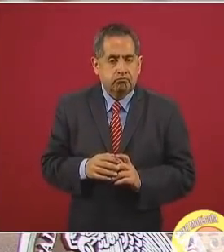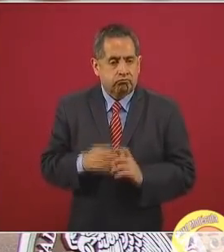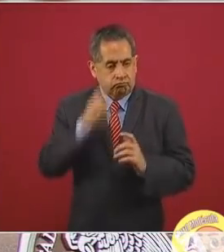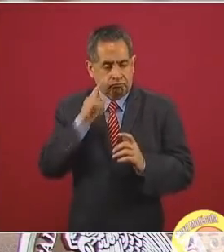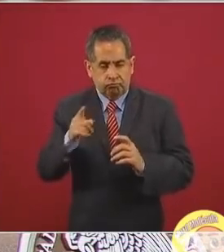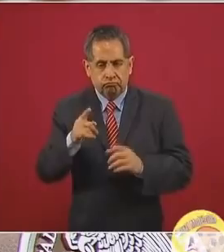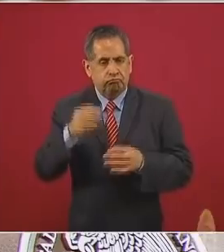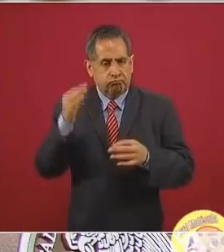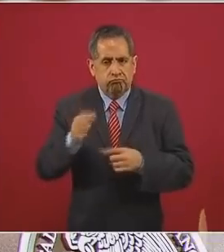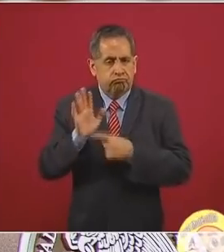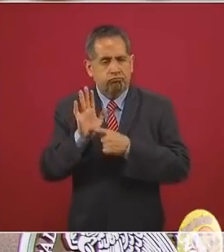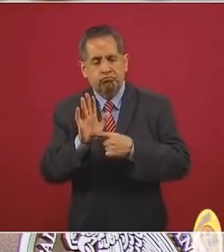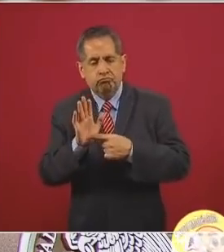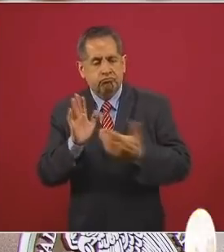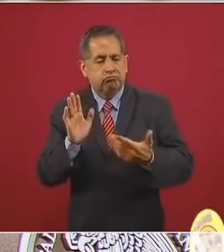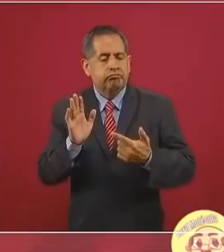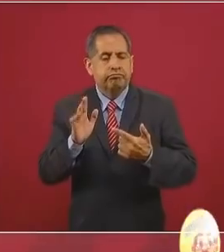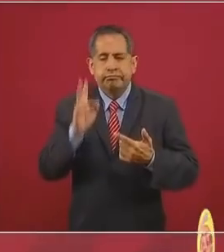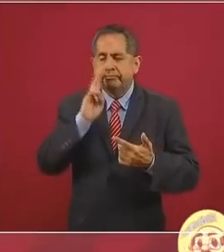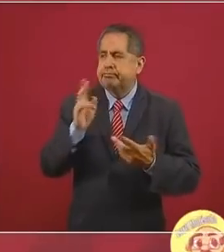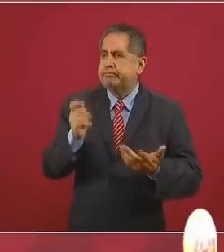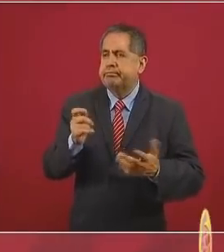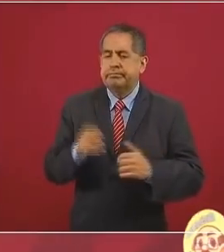demostrar que